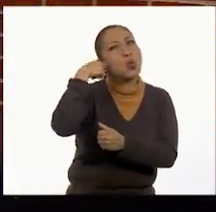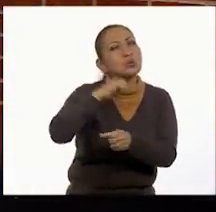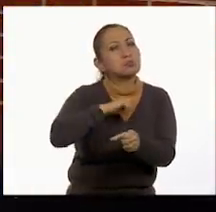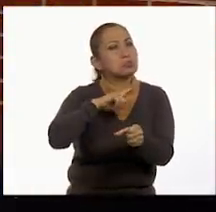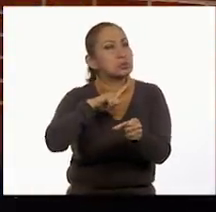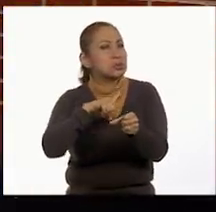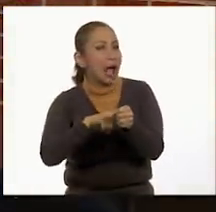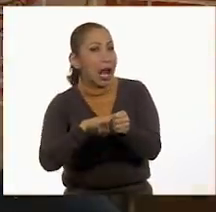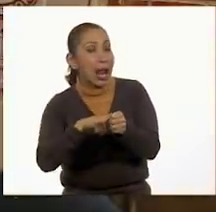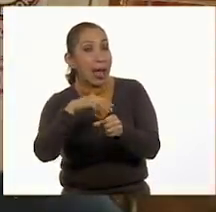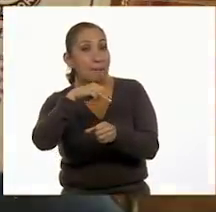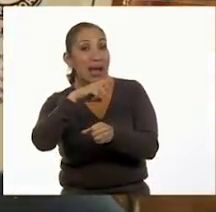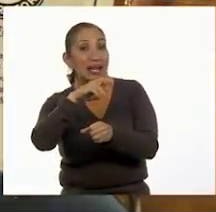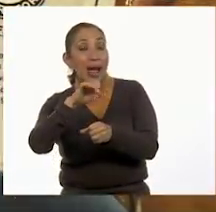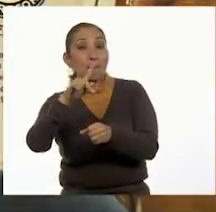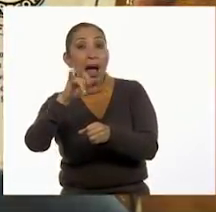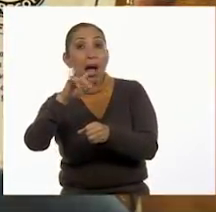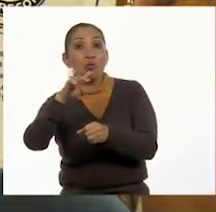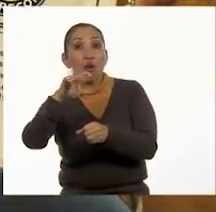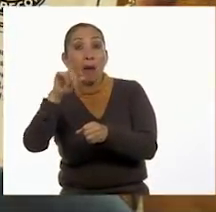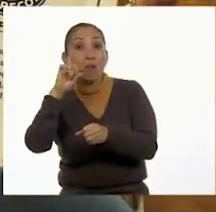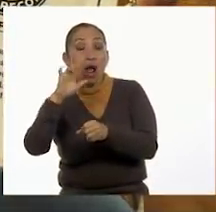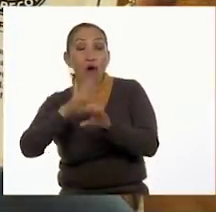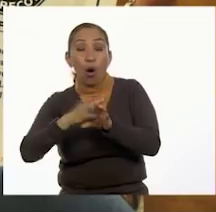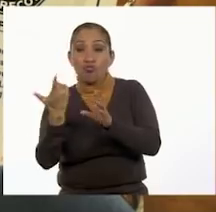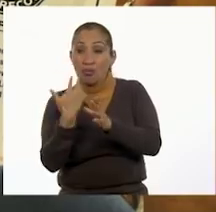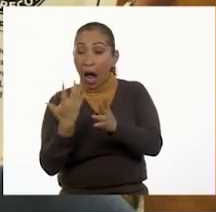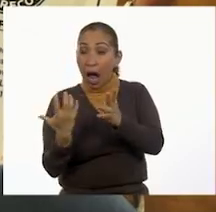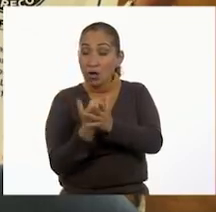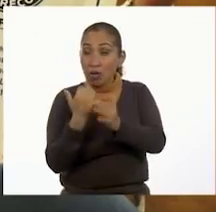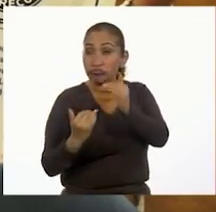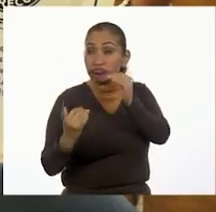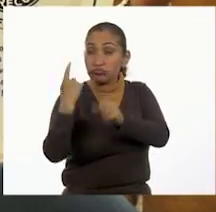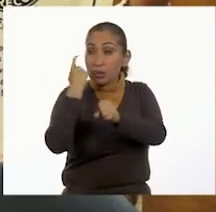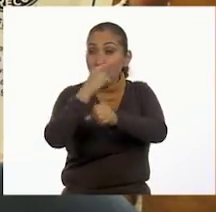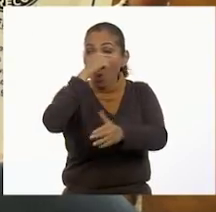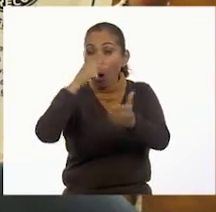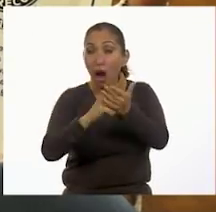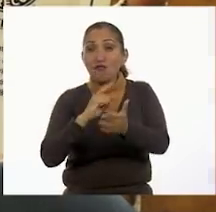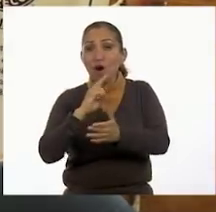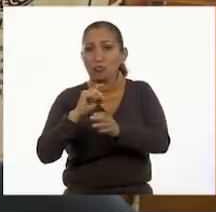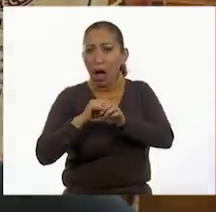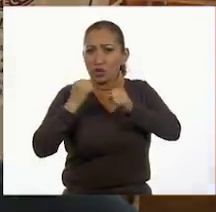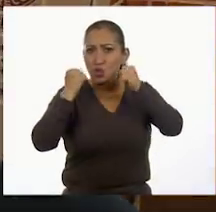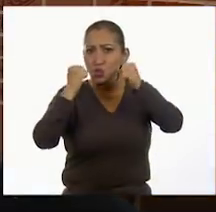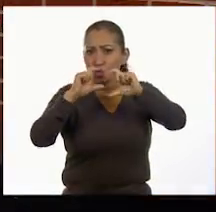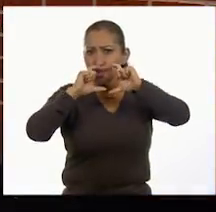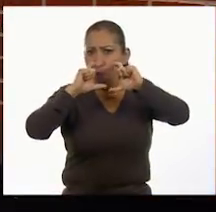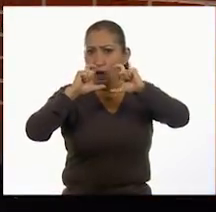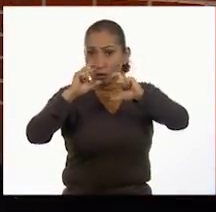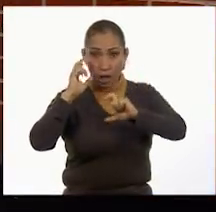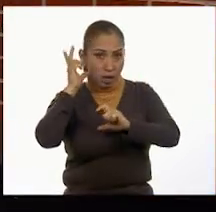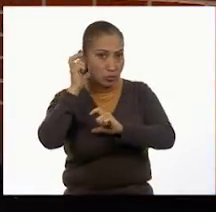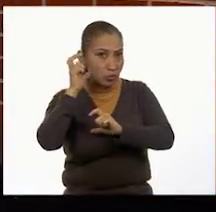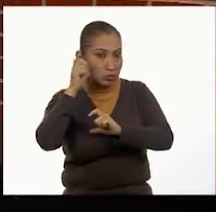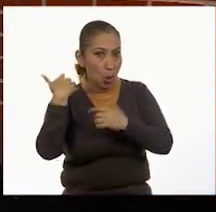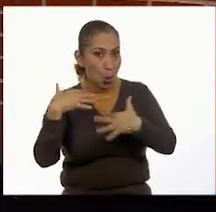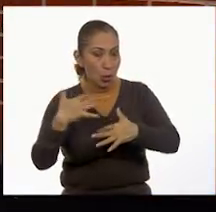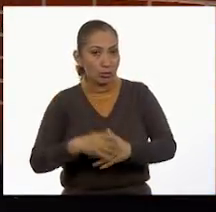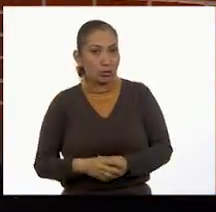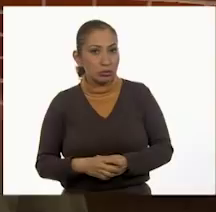peculiaridades. Mariana Pavlova es la mujer con el récord de la voz femenina más grave del mundo. Escuchémosla.